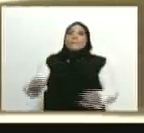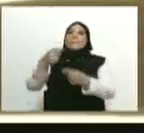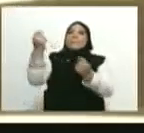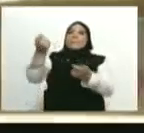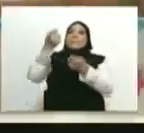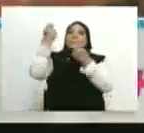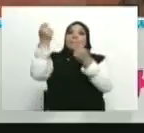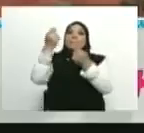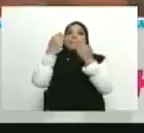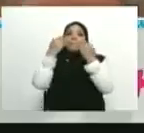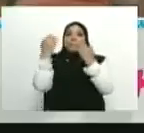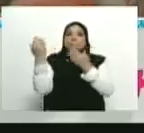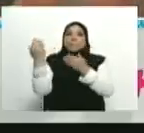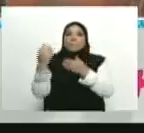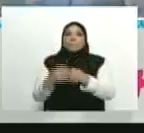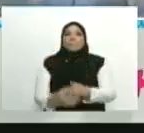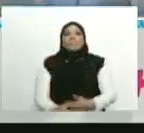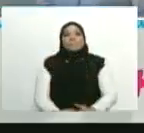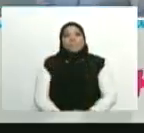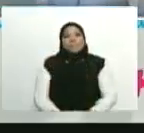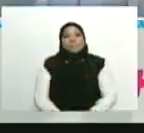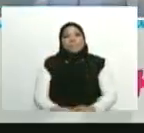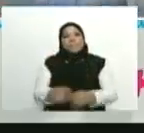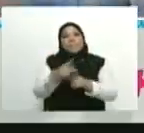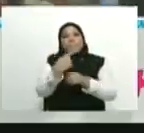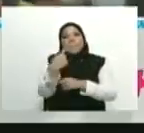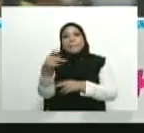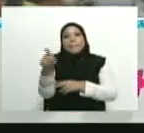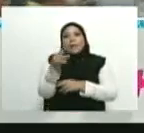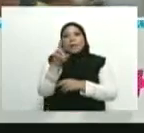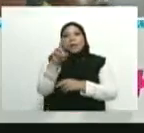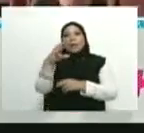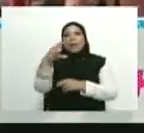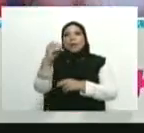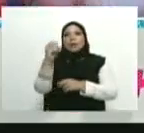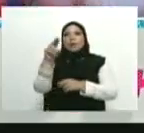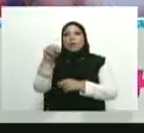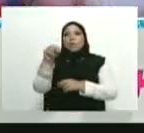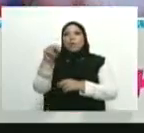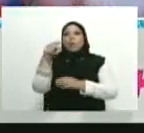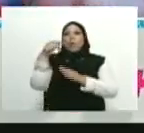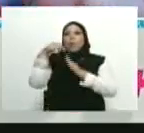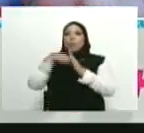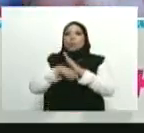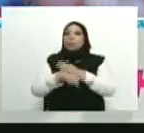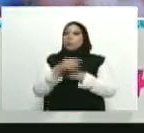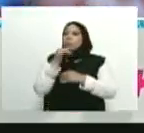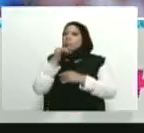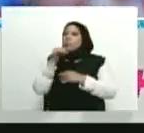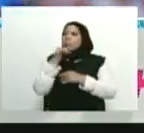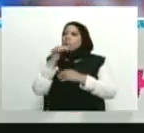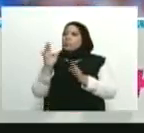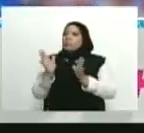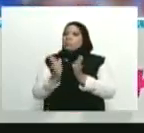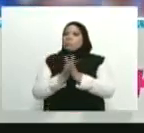de Brusual, parroquia Rico Hondo. En Aragua, la gente de San